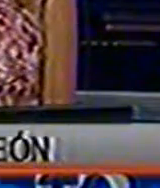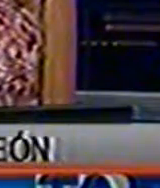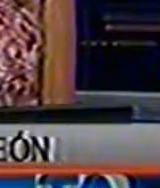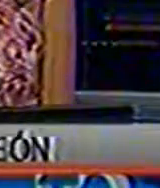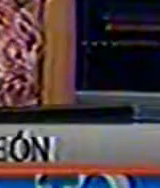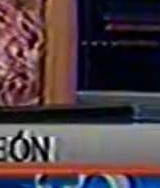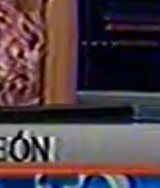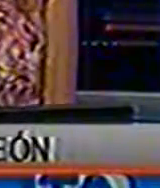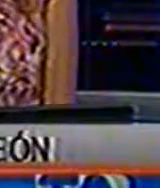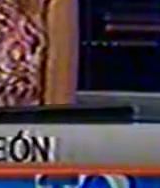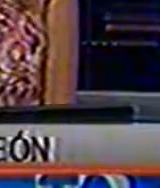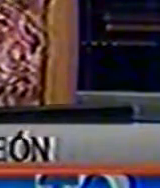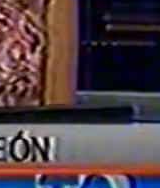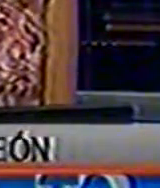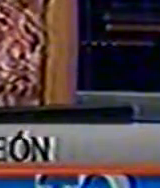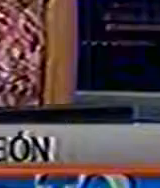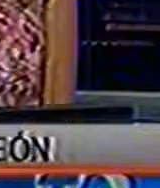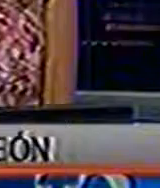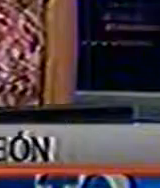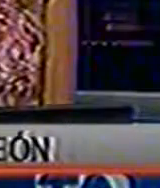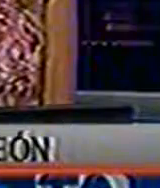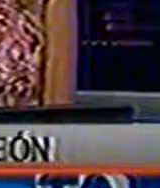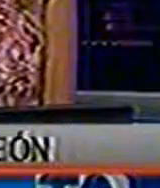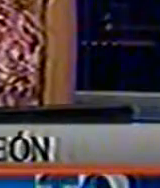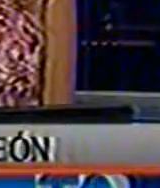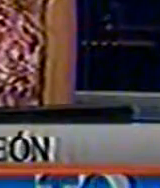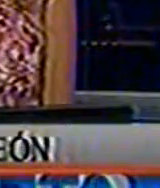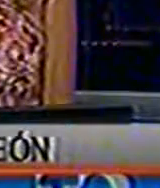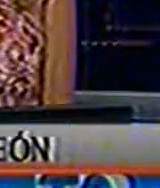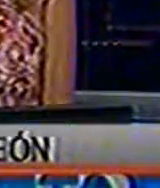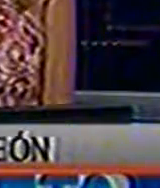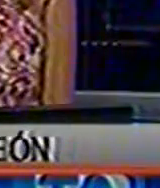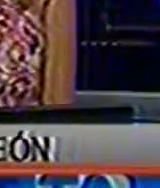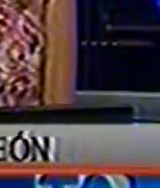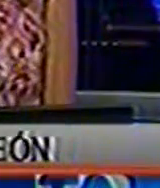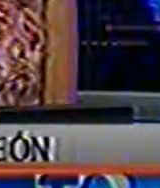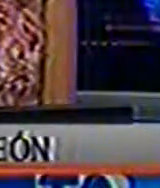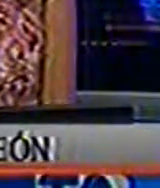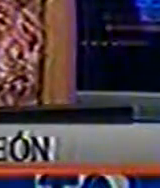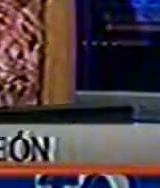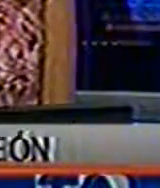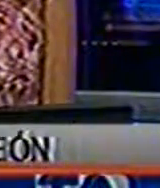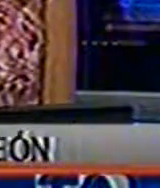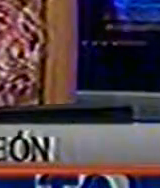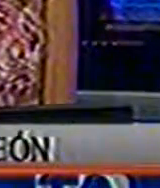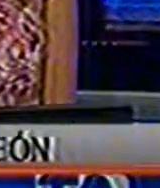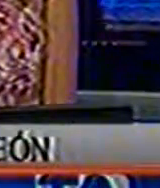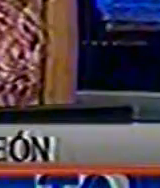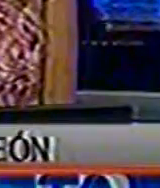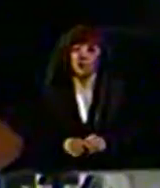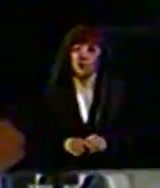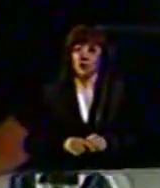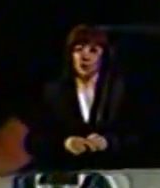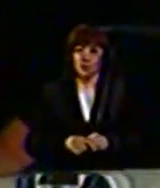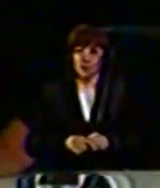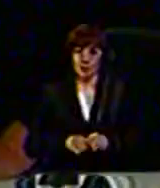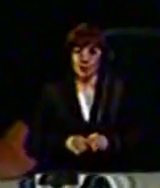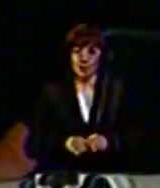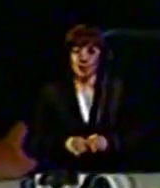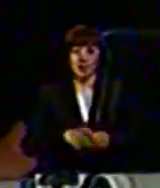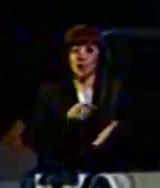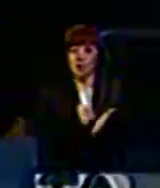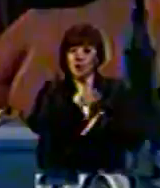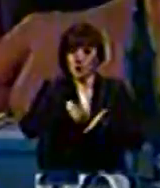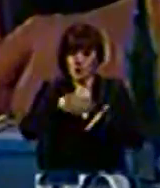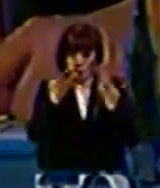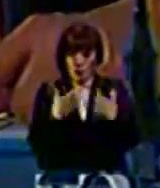salen de su país y exhorta al gobierno de maduro a entregar documentos de viaje aquí el detalle con la firma de 11